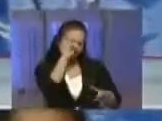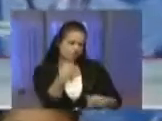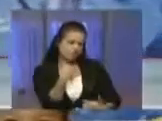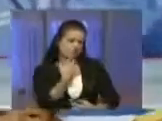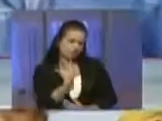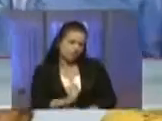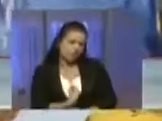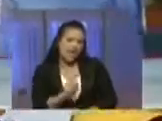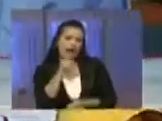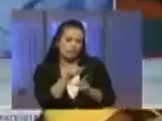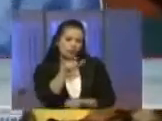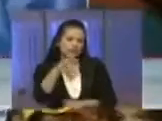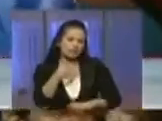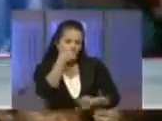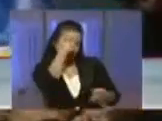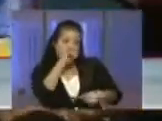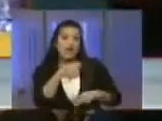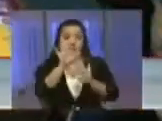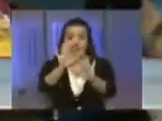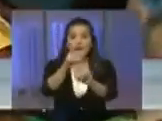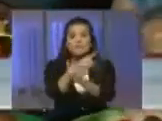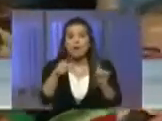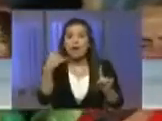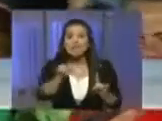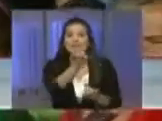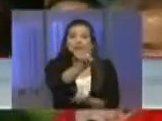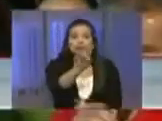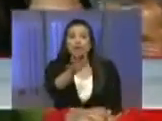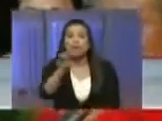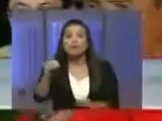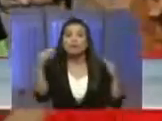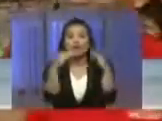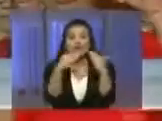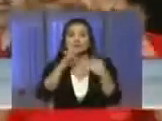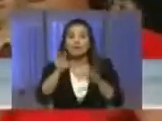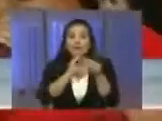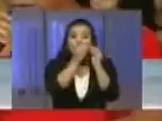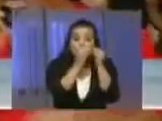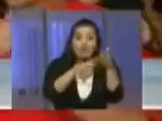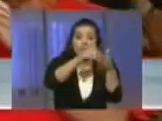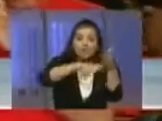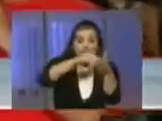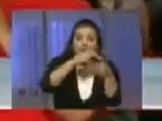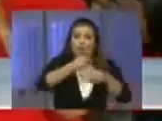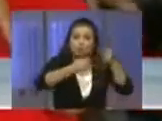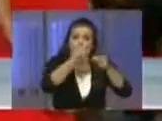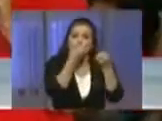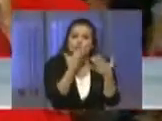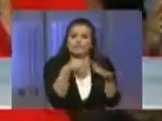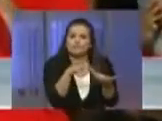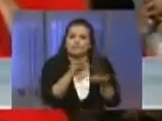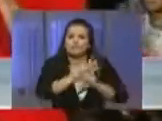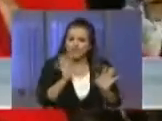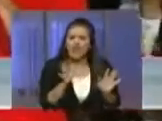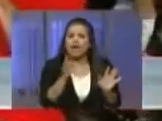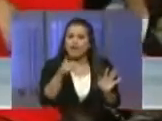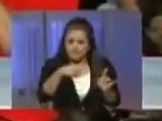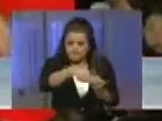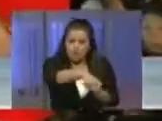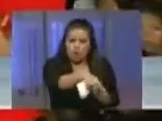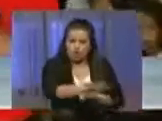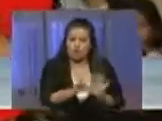hay 140 viviendas que van a ser rehabilitadas y usted ha dado un mensaje que